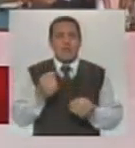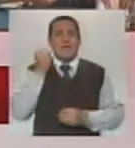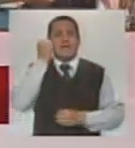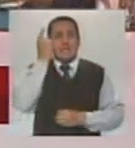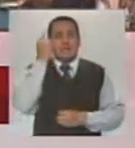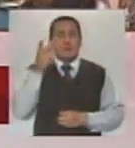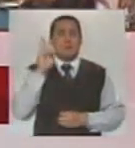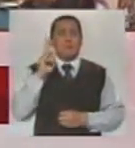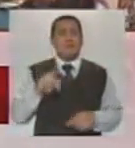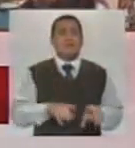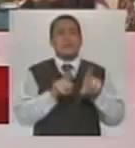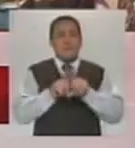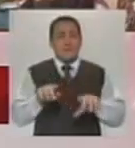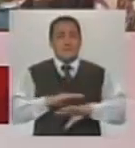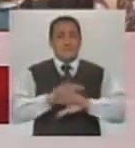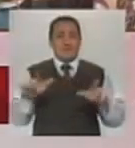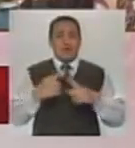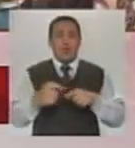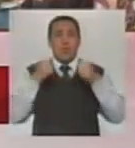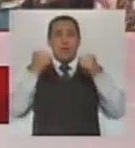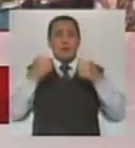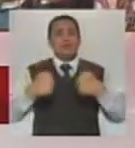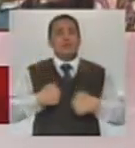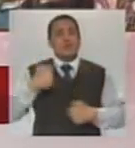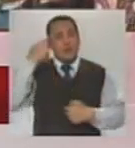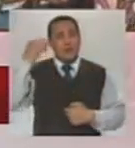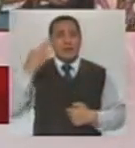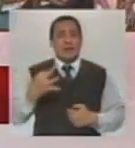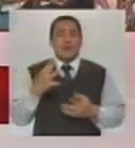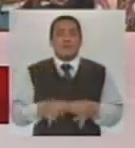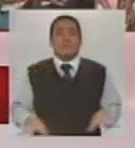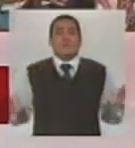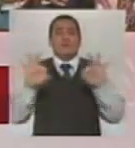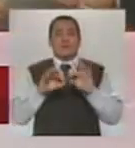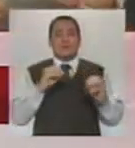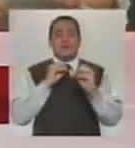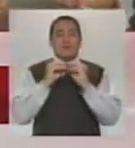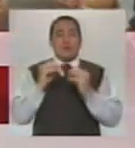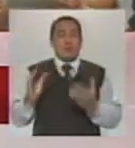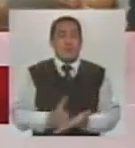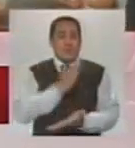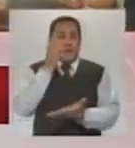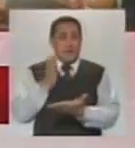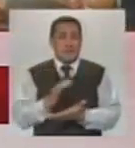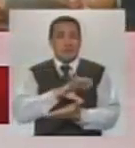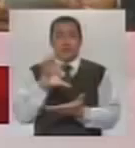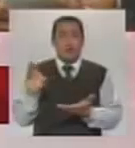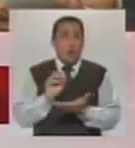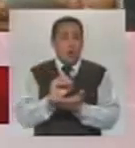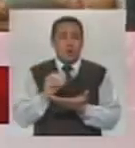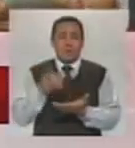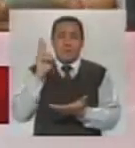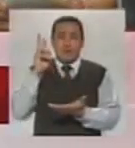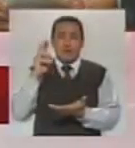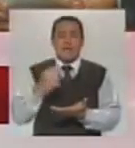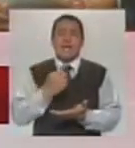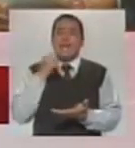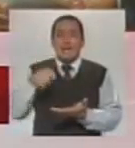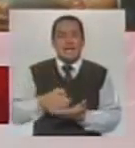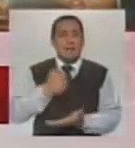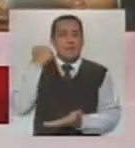los maestros para que levanten la huelga. Pero yo creo que lo fundamental para resolver el problema magisterial es